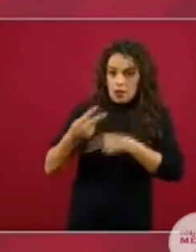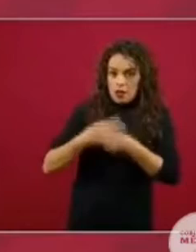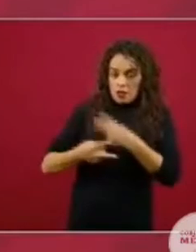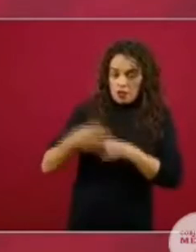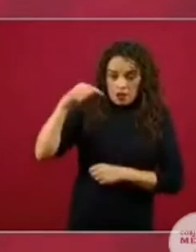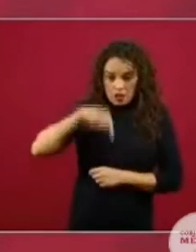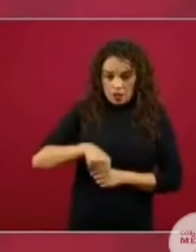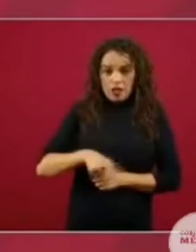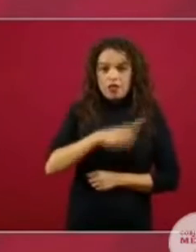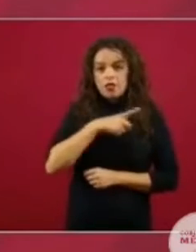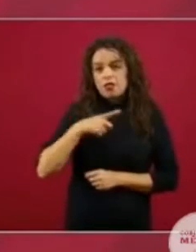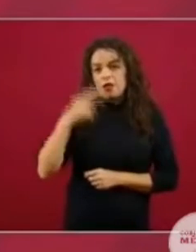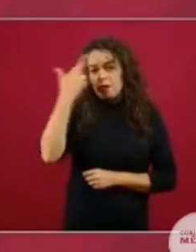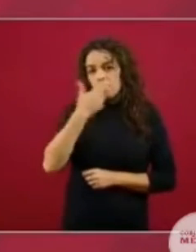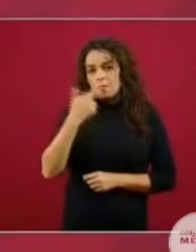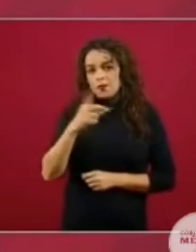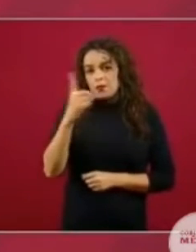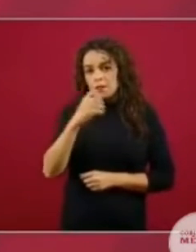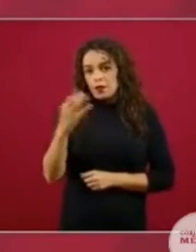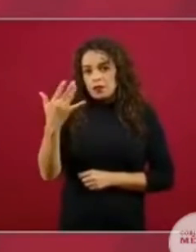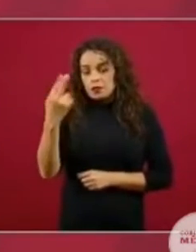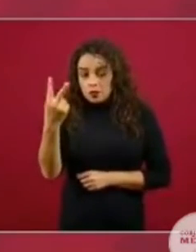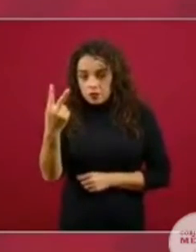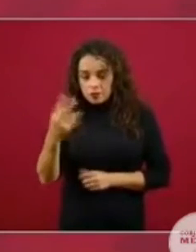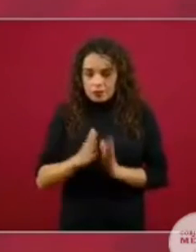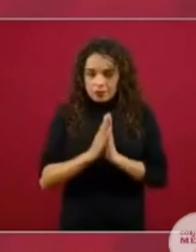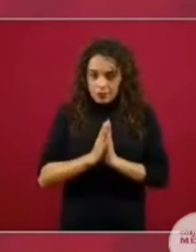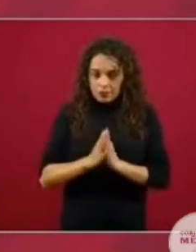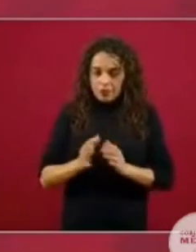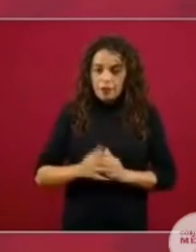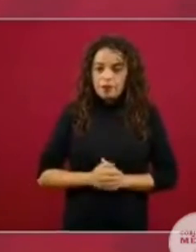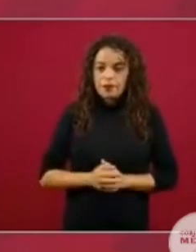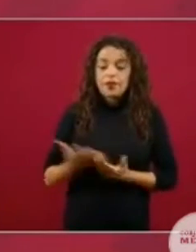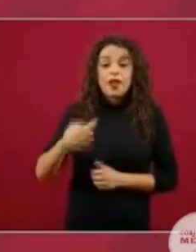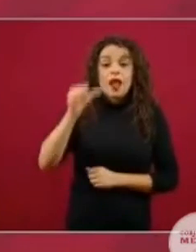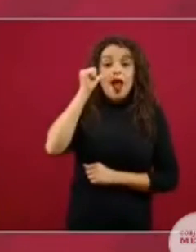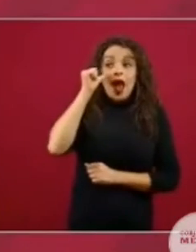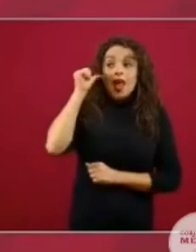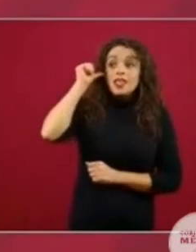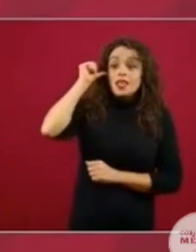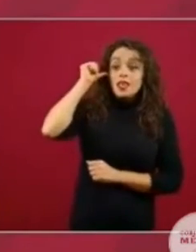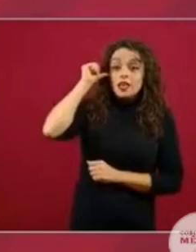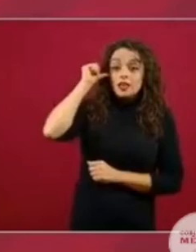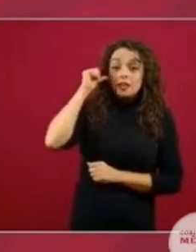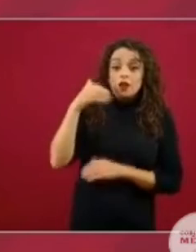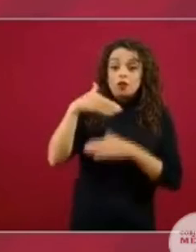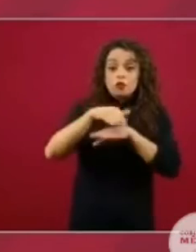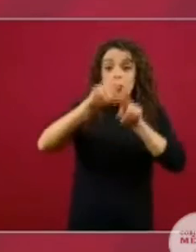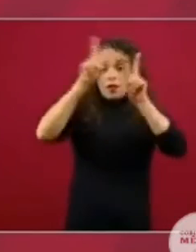especifican sobre cubrebocas ayer la compañera que están frente a usted